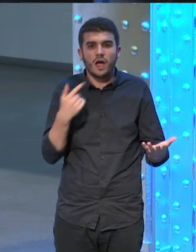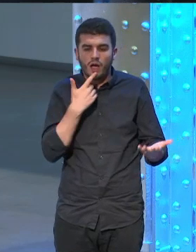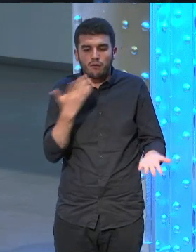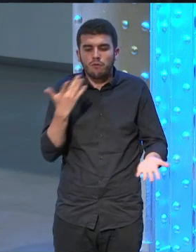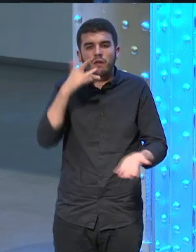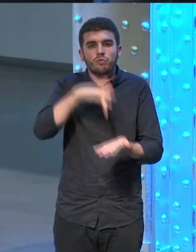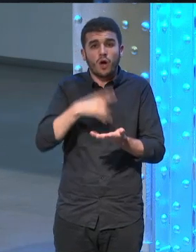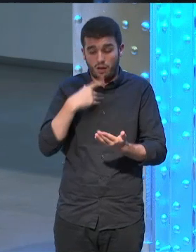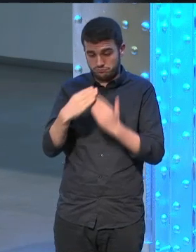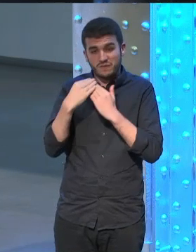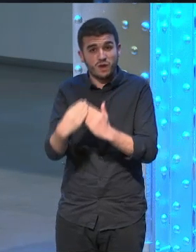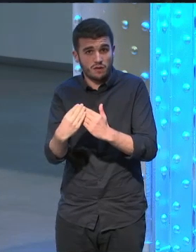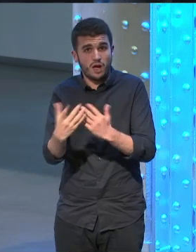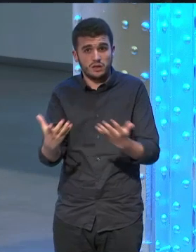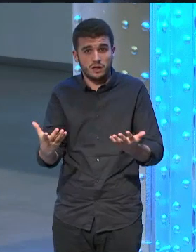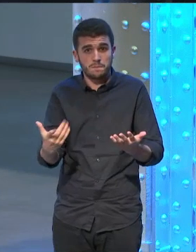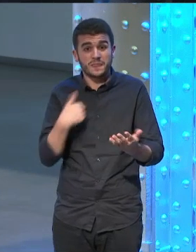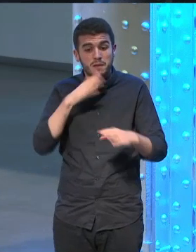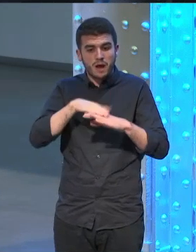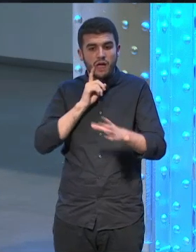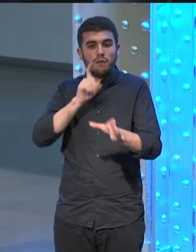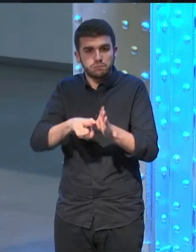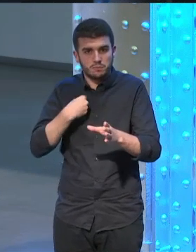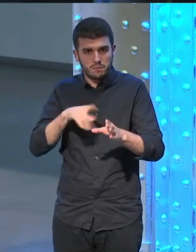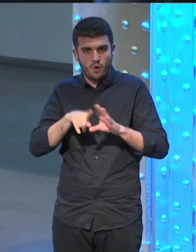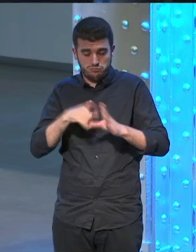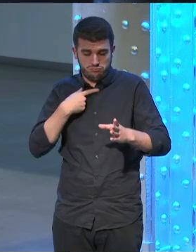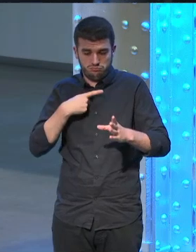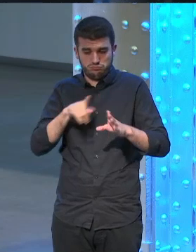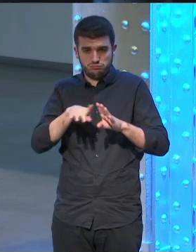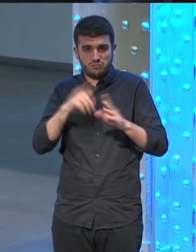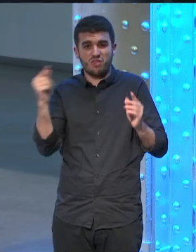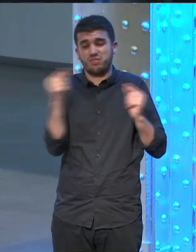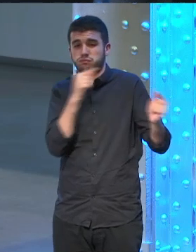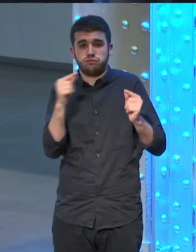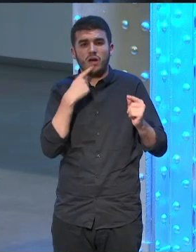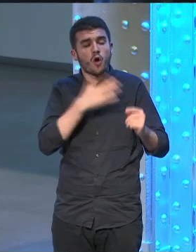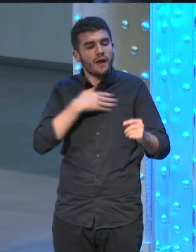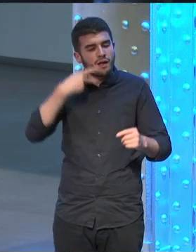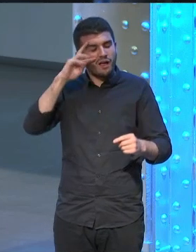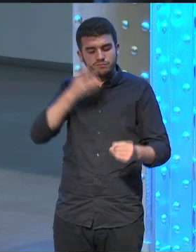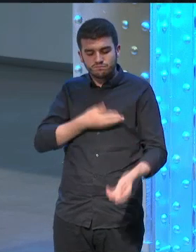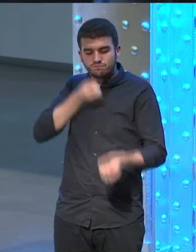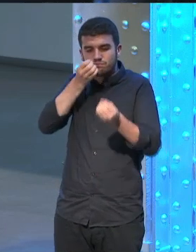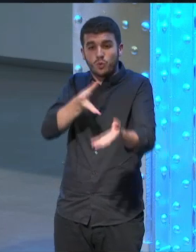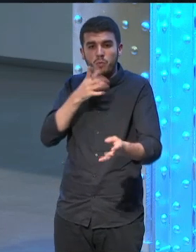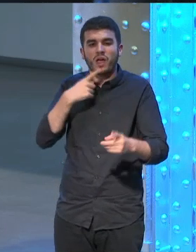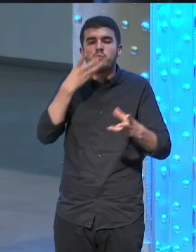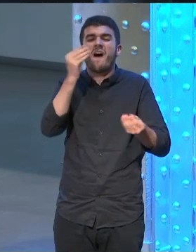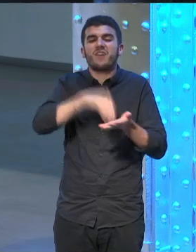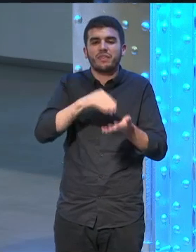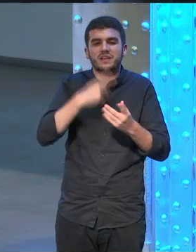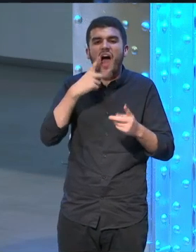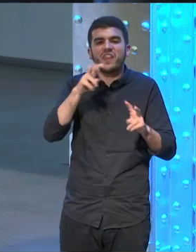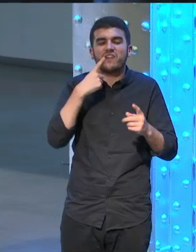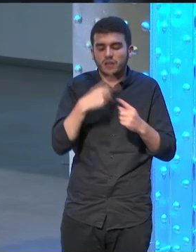cuando me invitaron a participar en esta mesa se me ocurrió contaros la experiencia, porque a veces hay que volver a los orígenes y